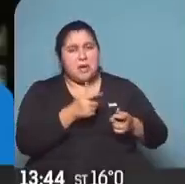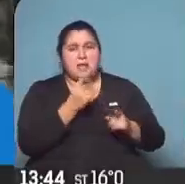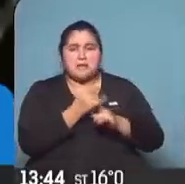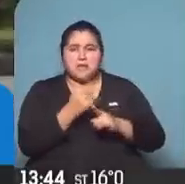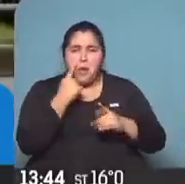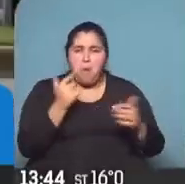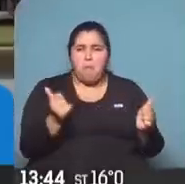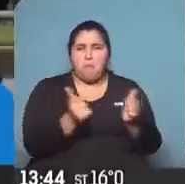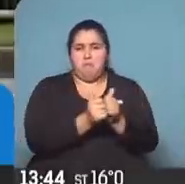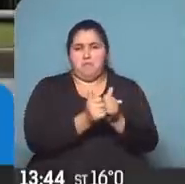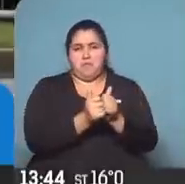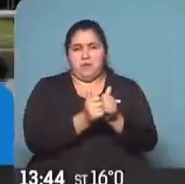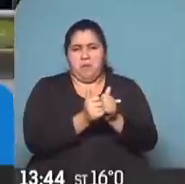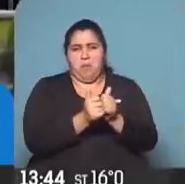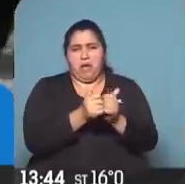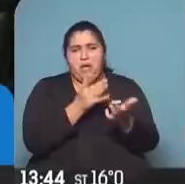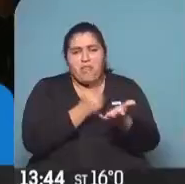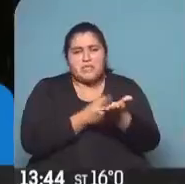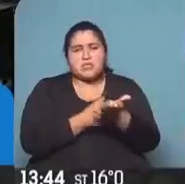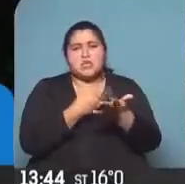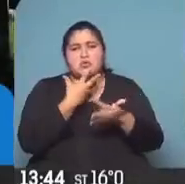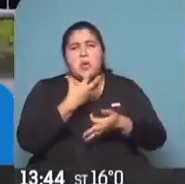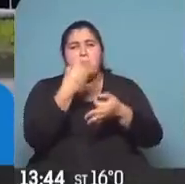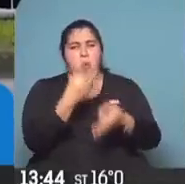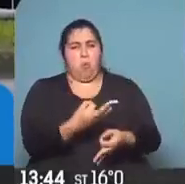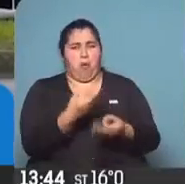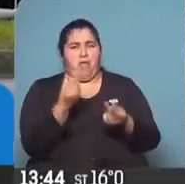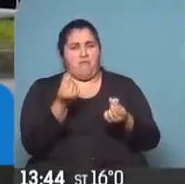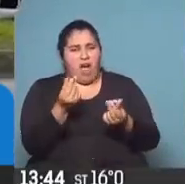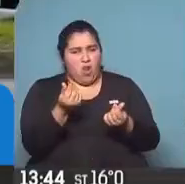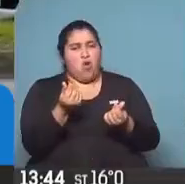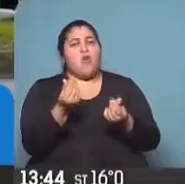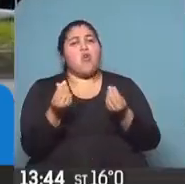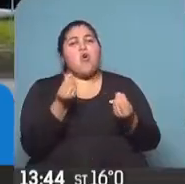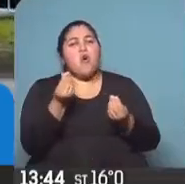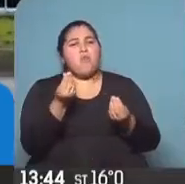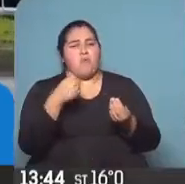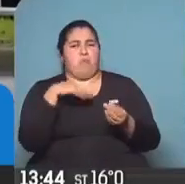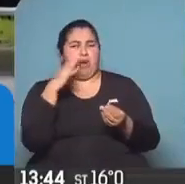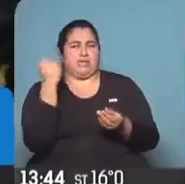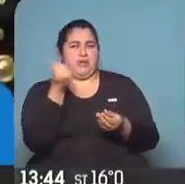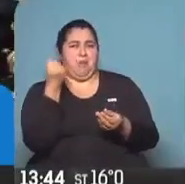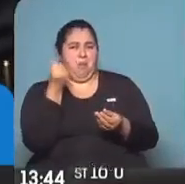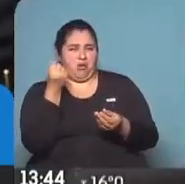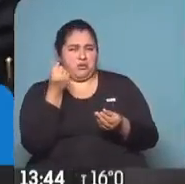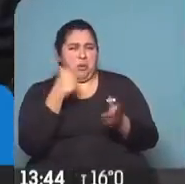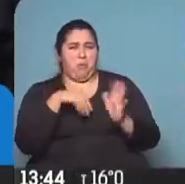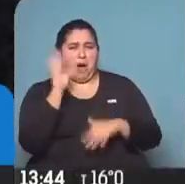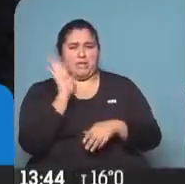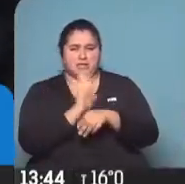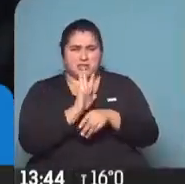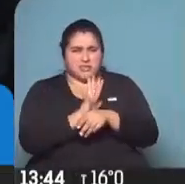una inquebrantable decisión de cumplir con su deber entregando para ello si es necesario hasta su propia vida